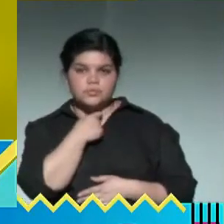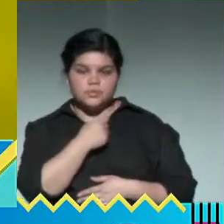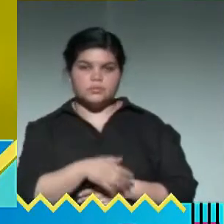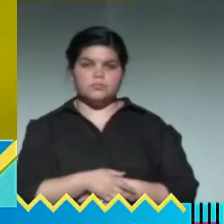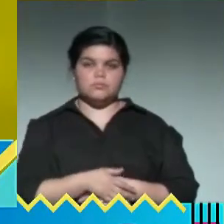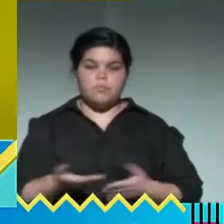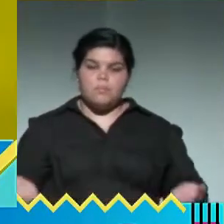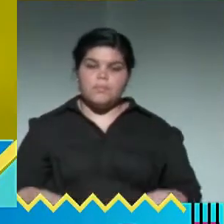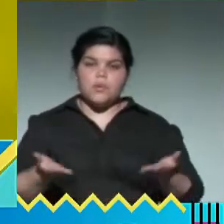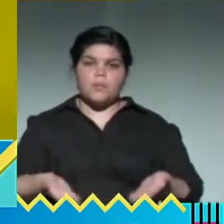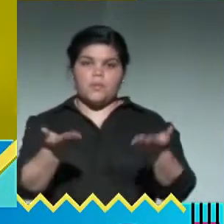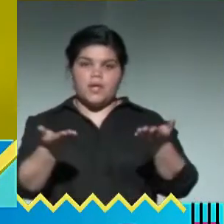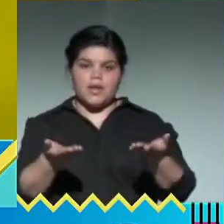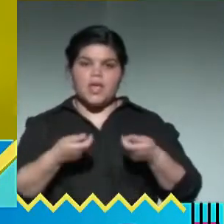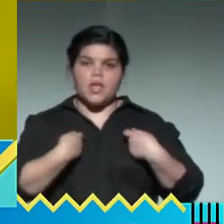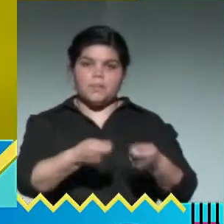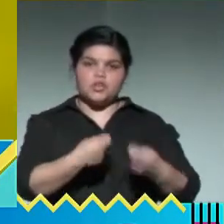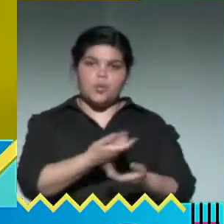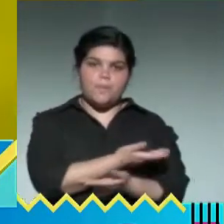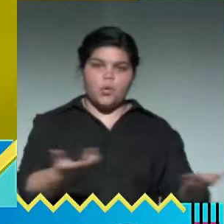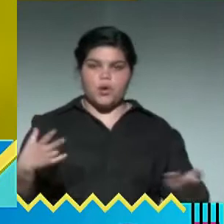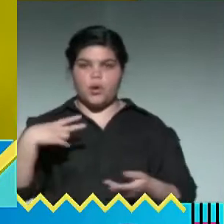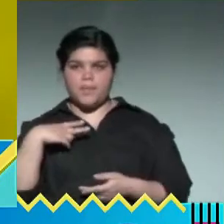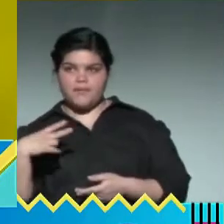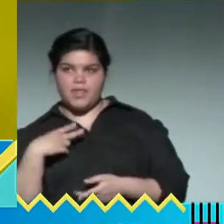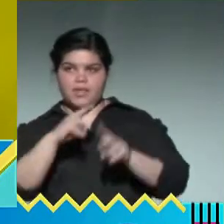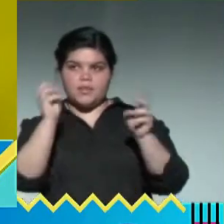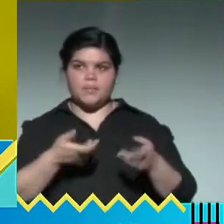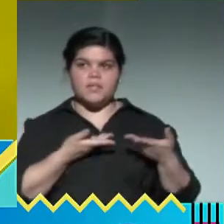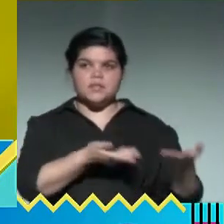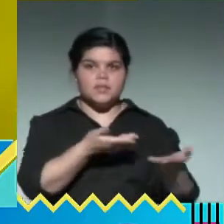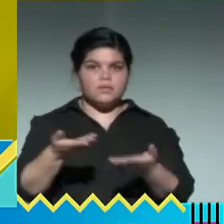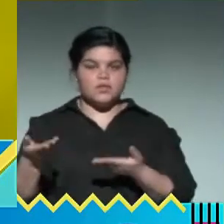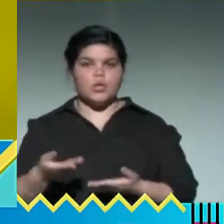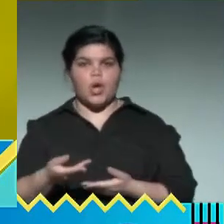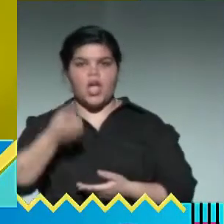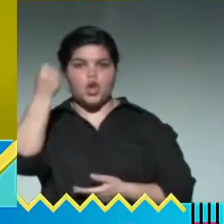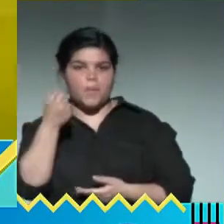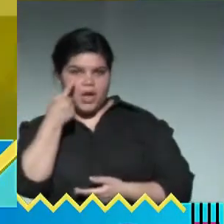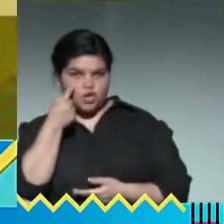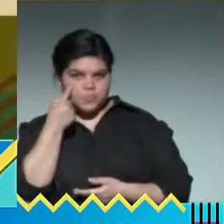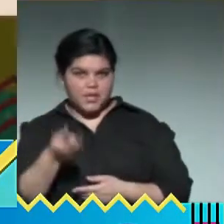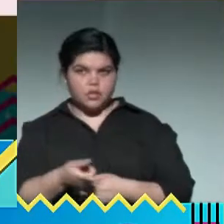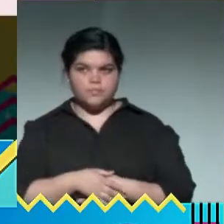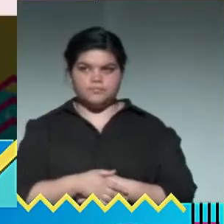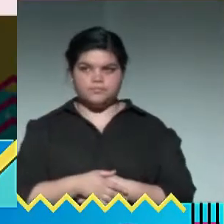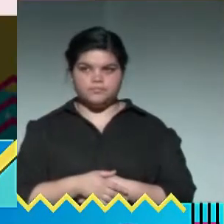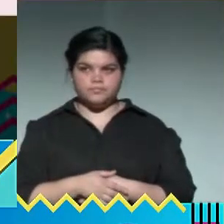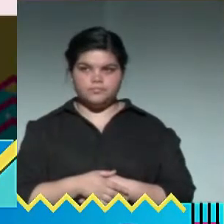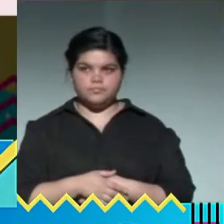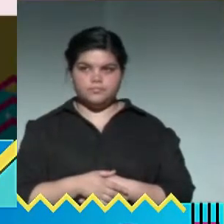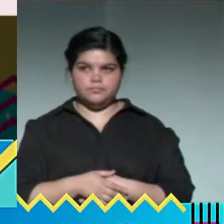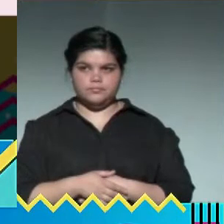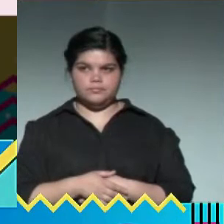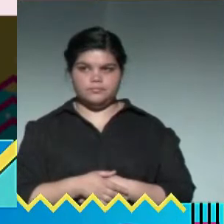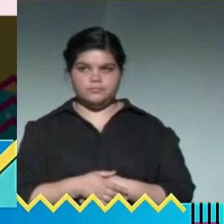la inversión público-privada, si querés, en el tema servicio, economía del conocimiento. Bueno, entonces vamos a tratar de resumir, a ver cómo